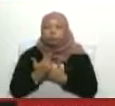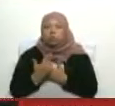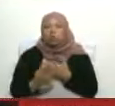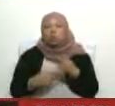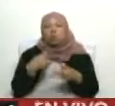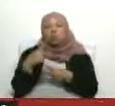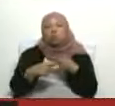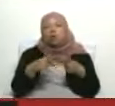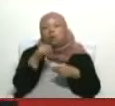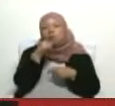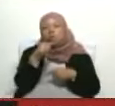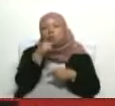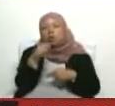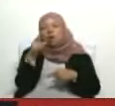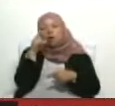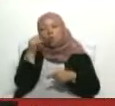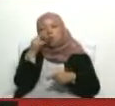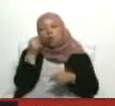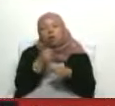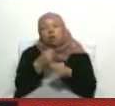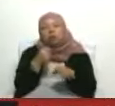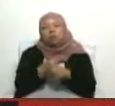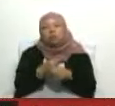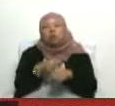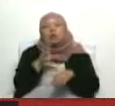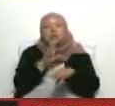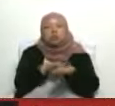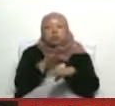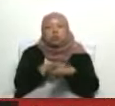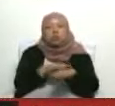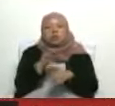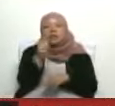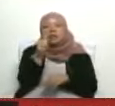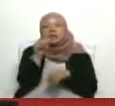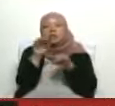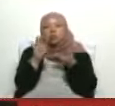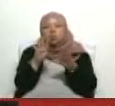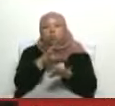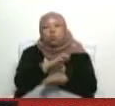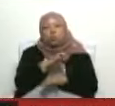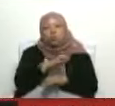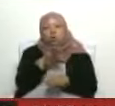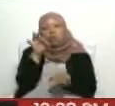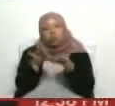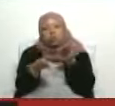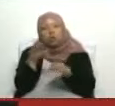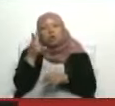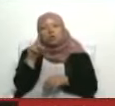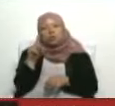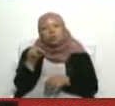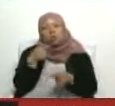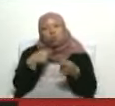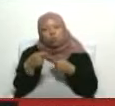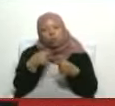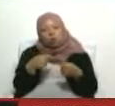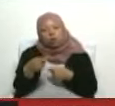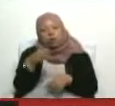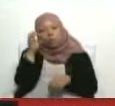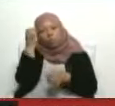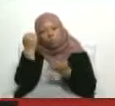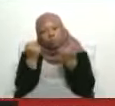Producto de la información recabada, se solicitó el 19 de enero al Tribunal Segundo de Control contra Terrorismo